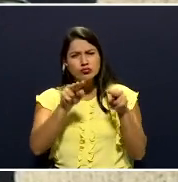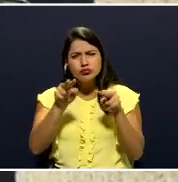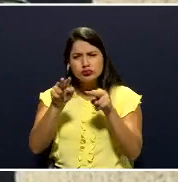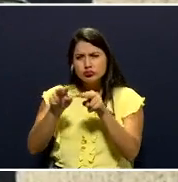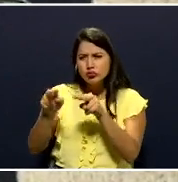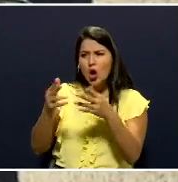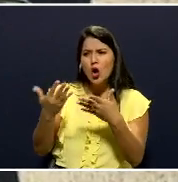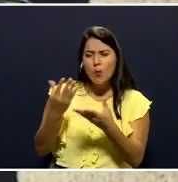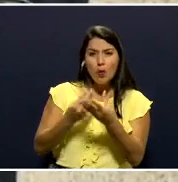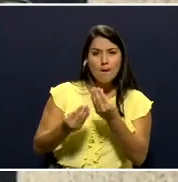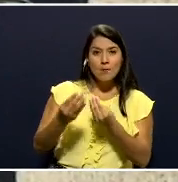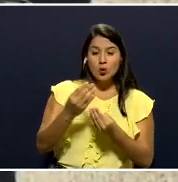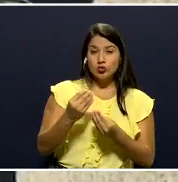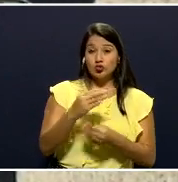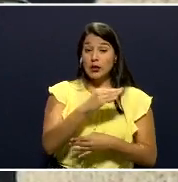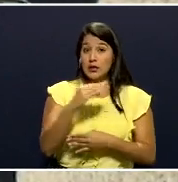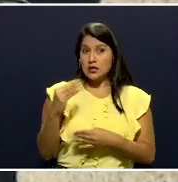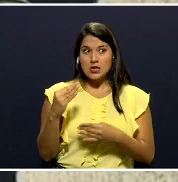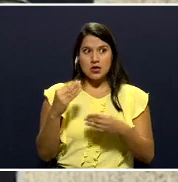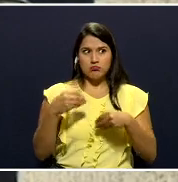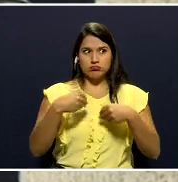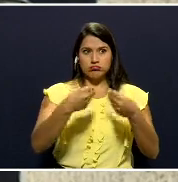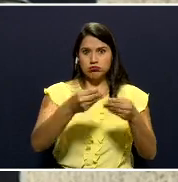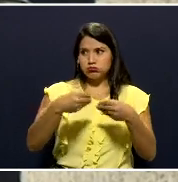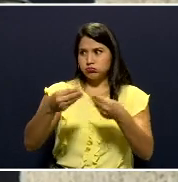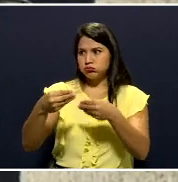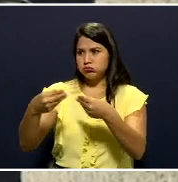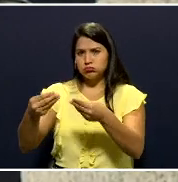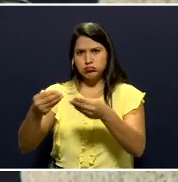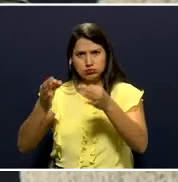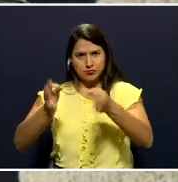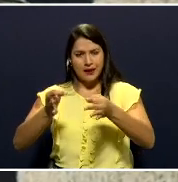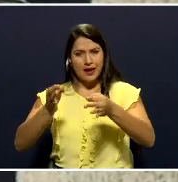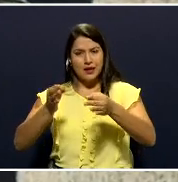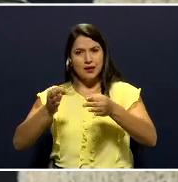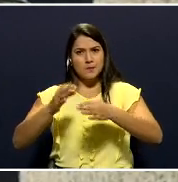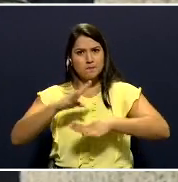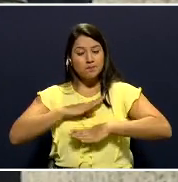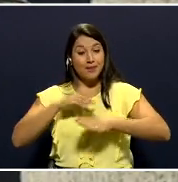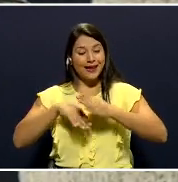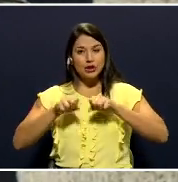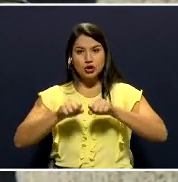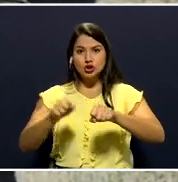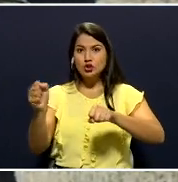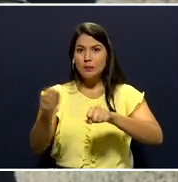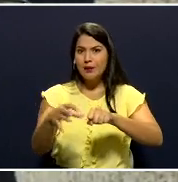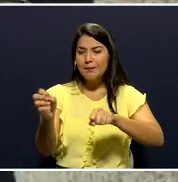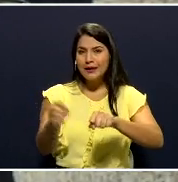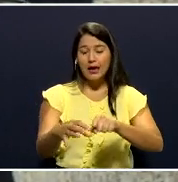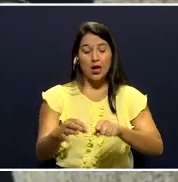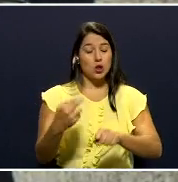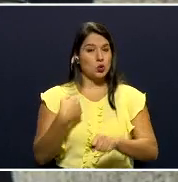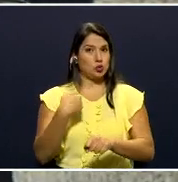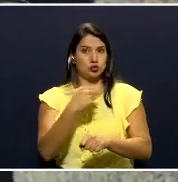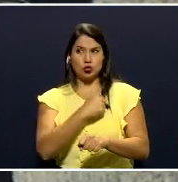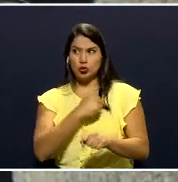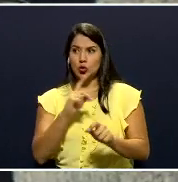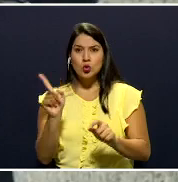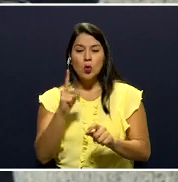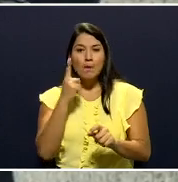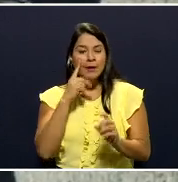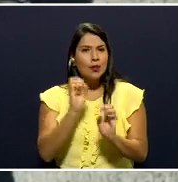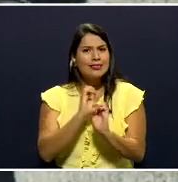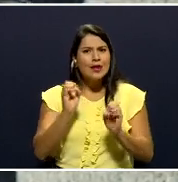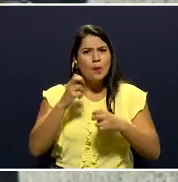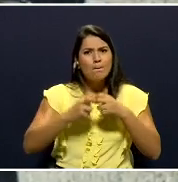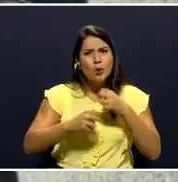la producción y el abastecimiento de los granos básicos. No hemos encontrado ninguna distorsión en el flujo del